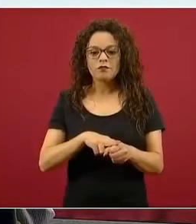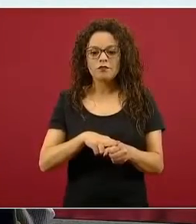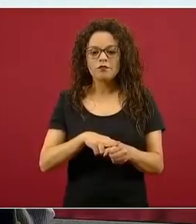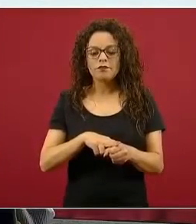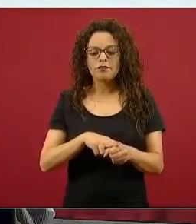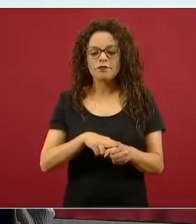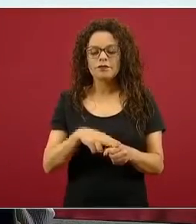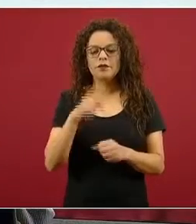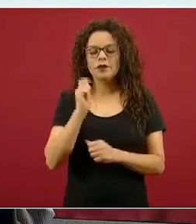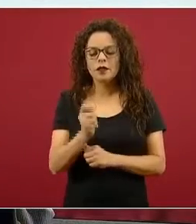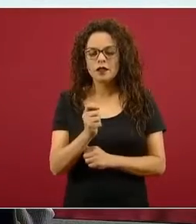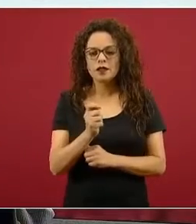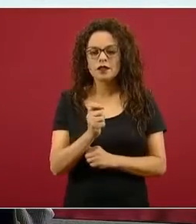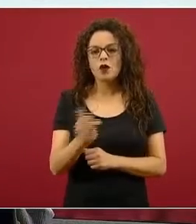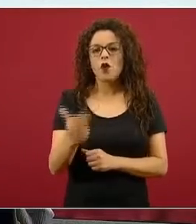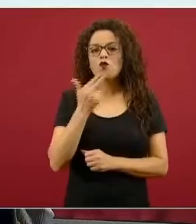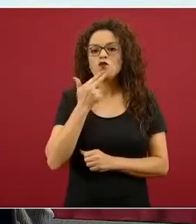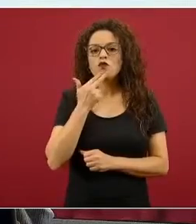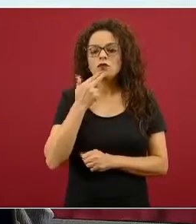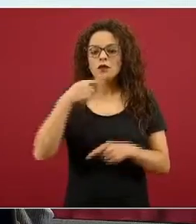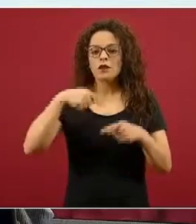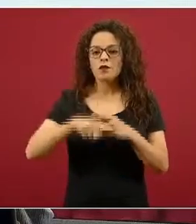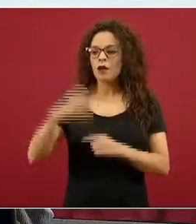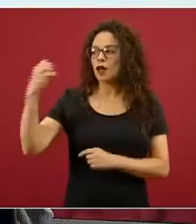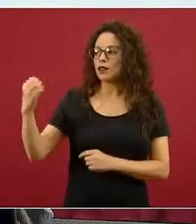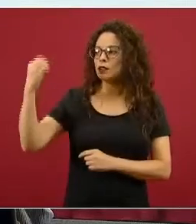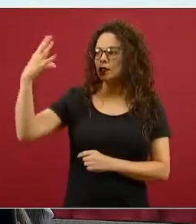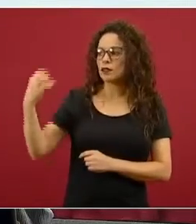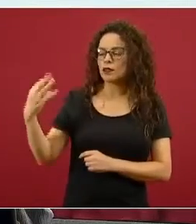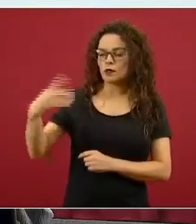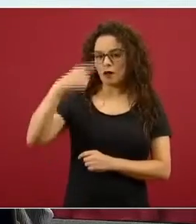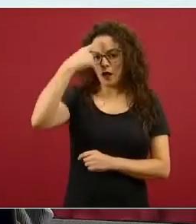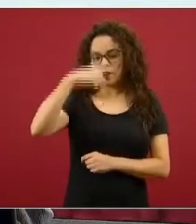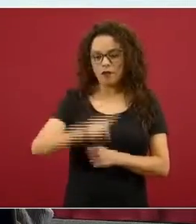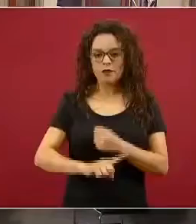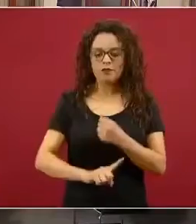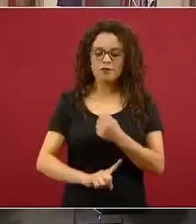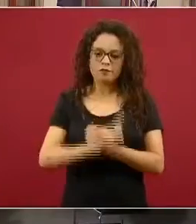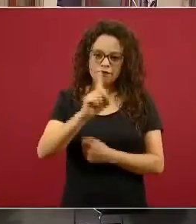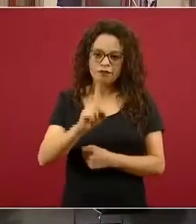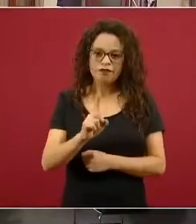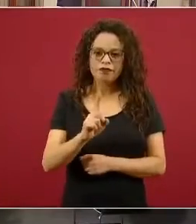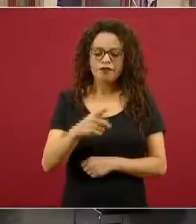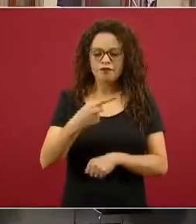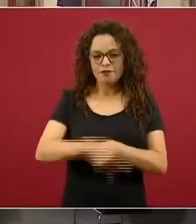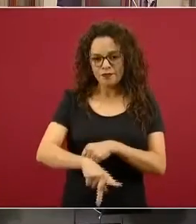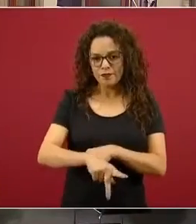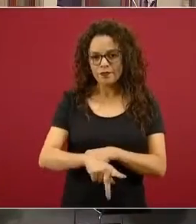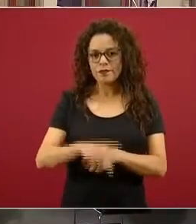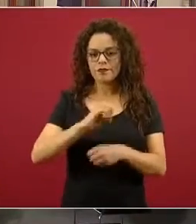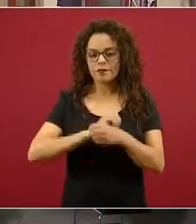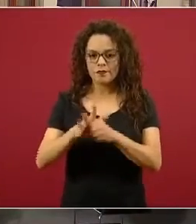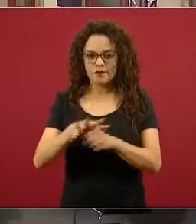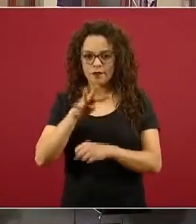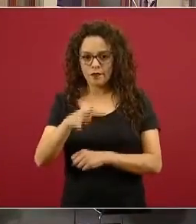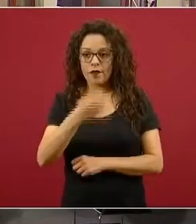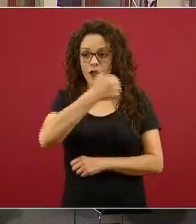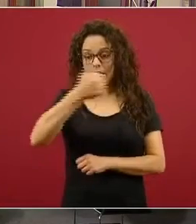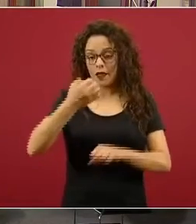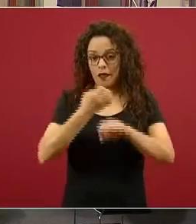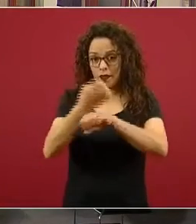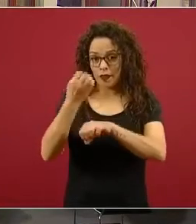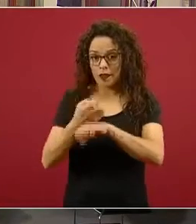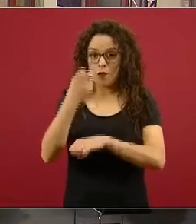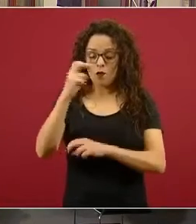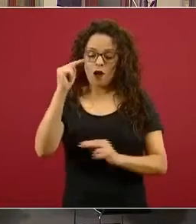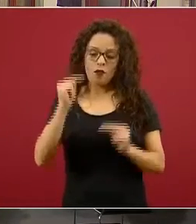uso del semáforo de riesgo epidemiológico de COVID-19 en cada una de las entidades, y por lo tanto